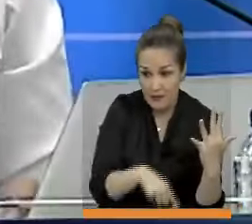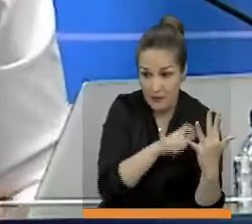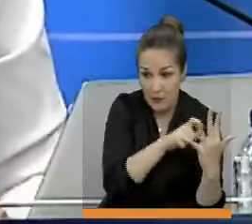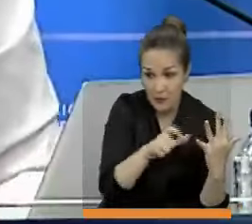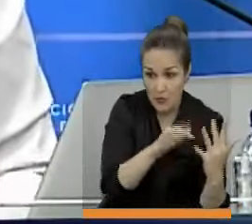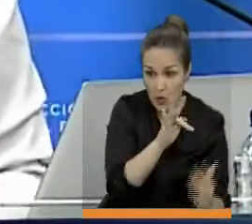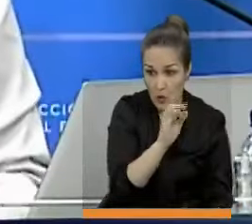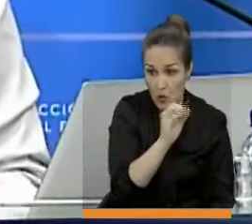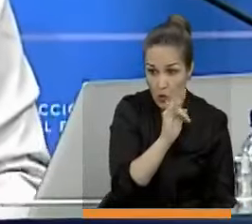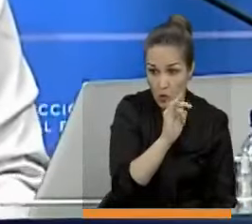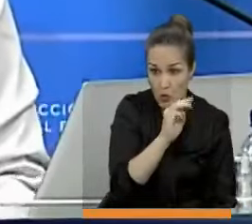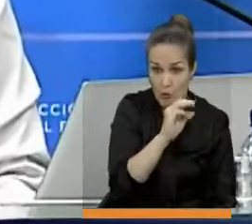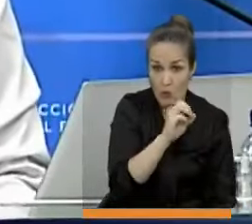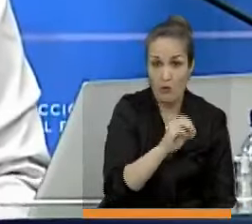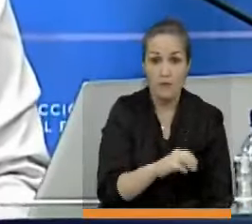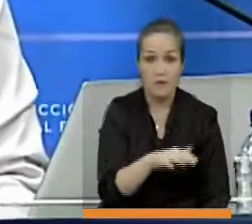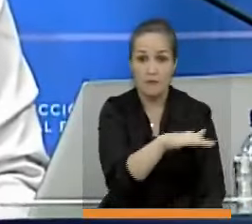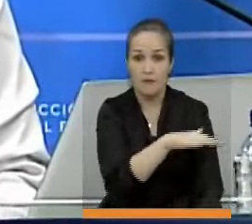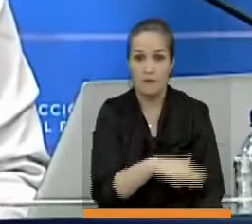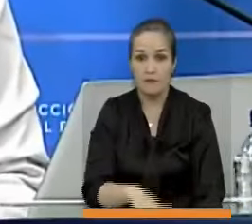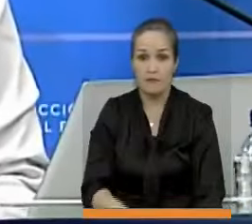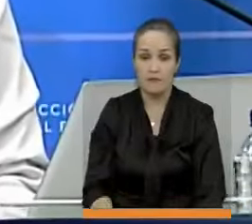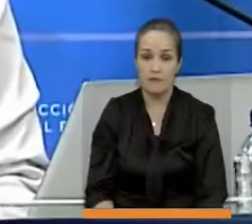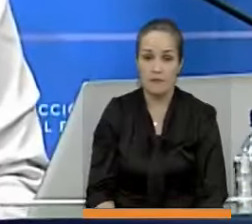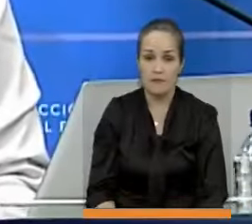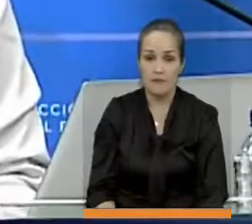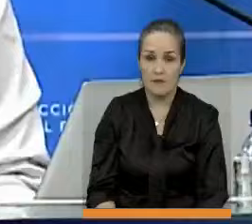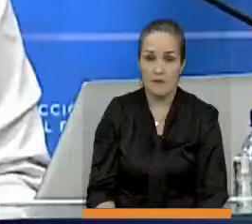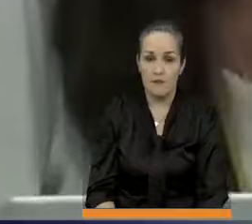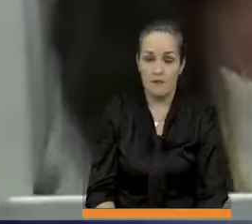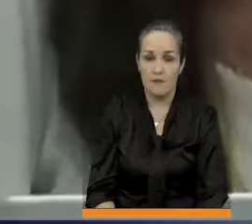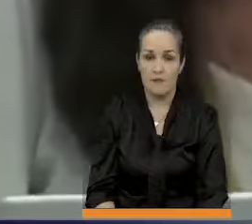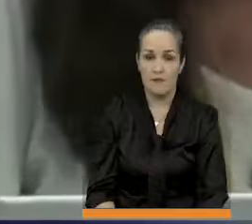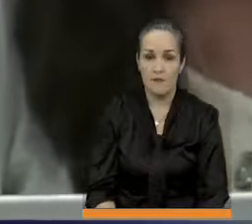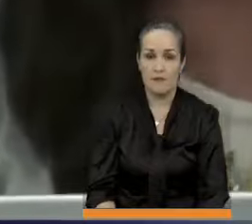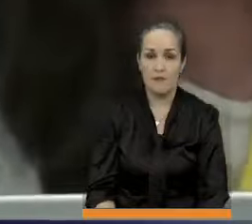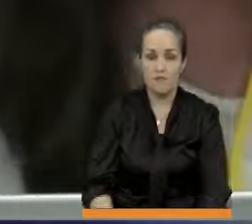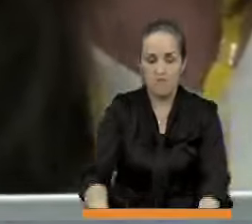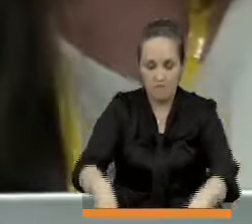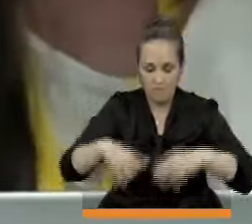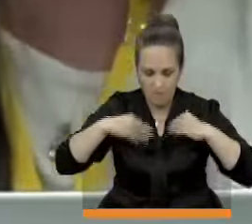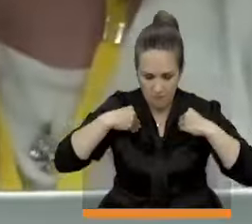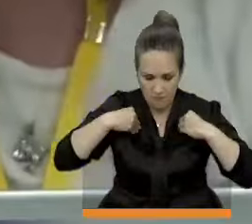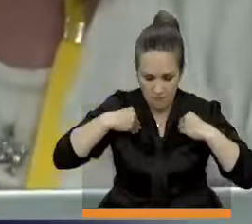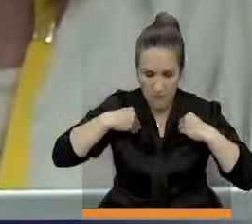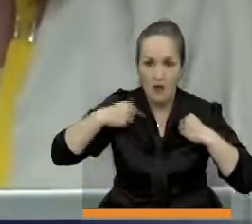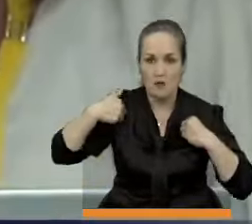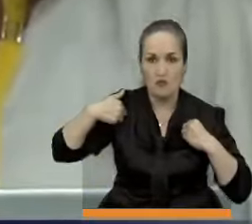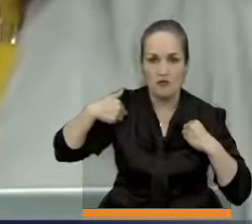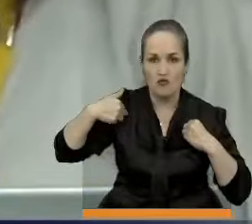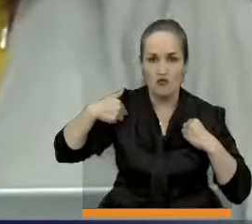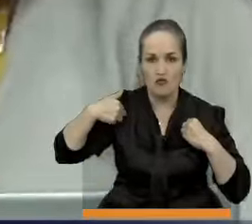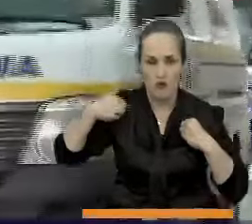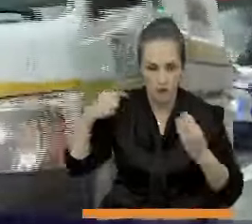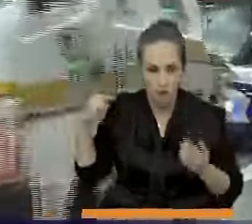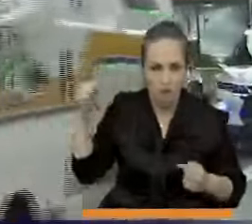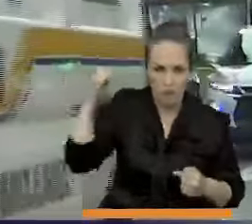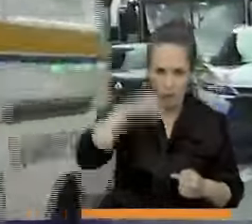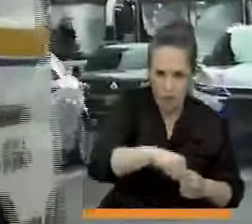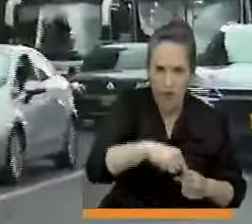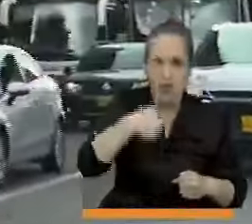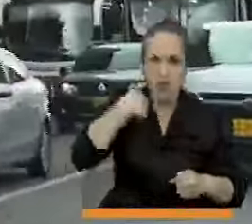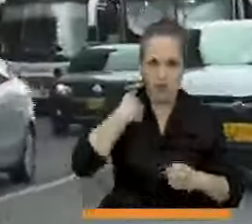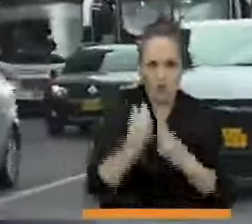totumo Reconozco que participé y reconozco responsabilidad sobre estos hechos